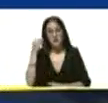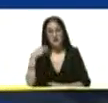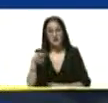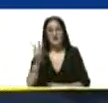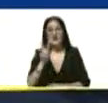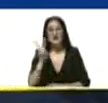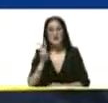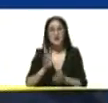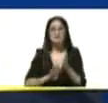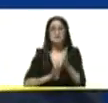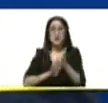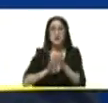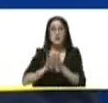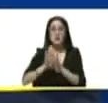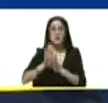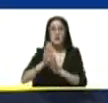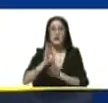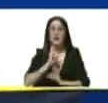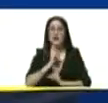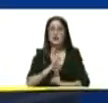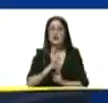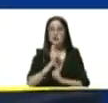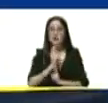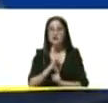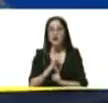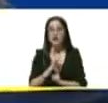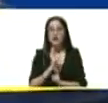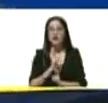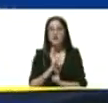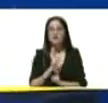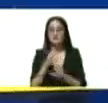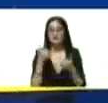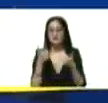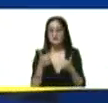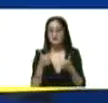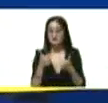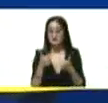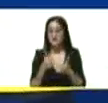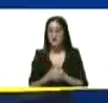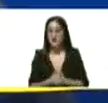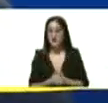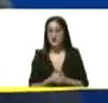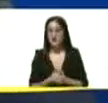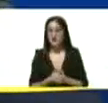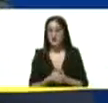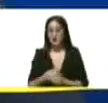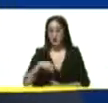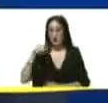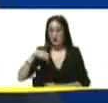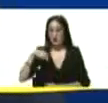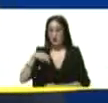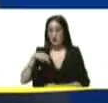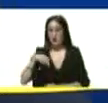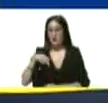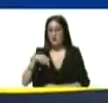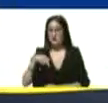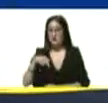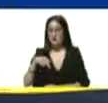va surgiendo, va dando resultados en un círculo virtuoso. Tanto así, presidente, que hoy Carlos Fernández me